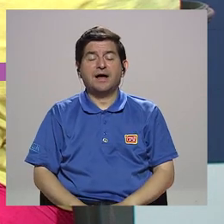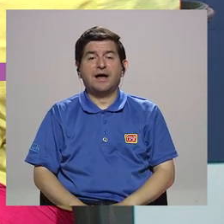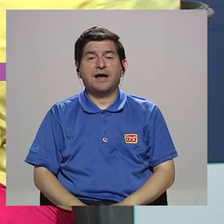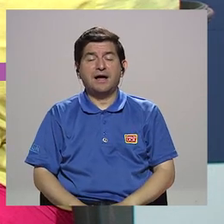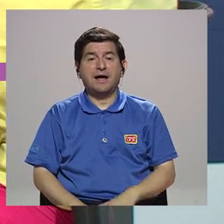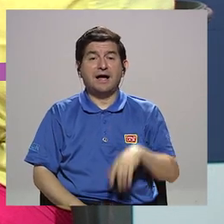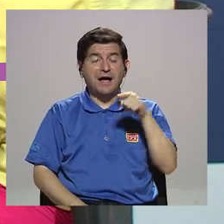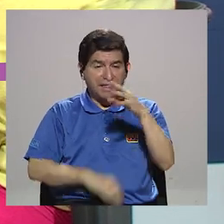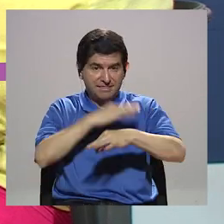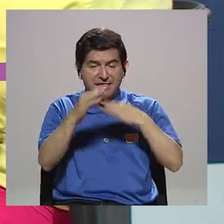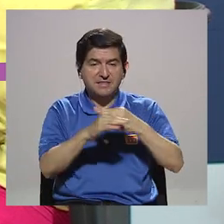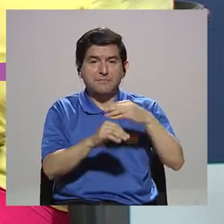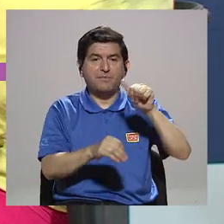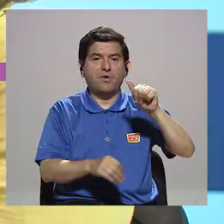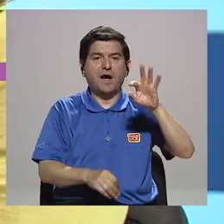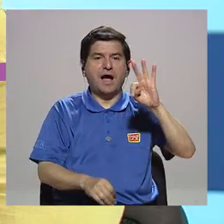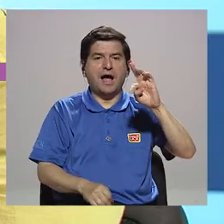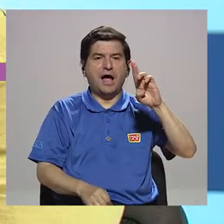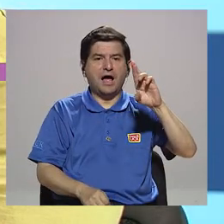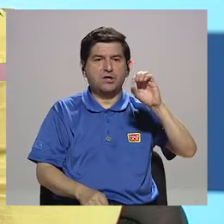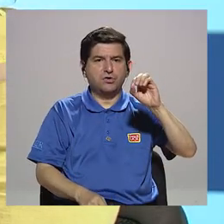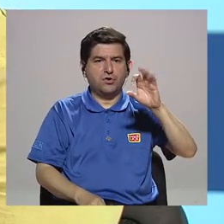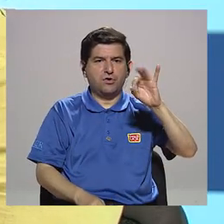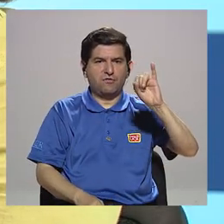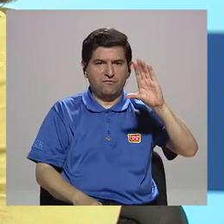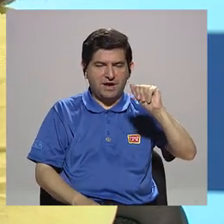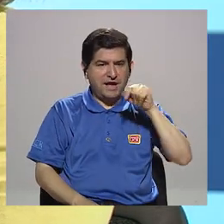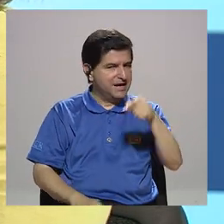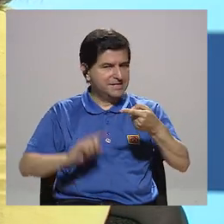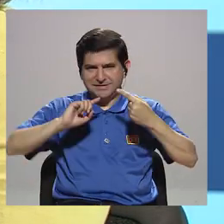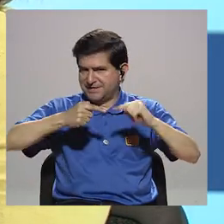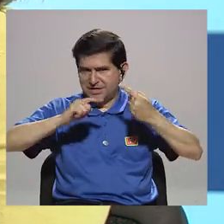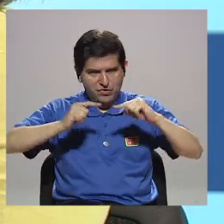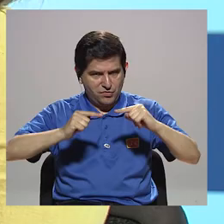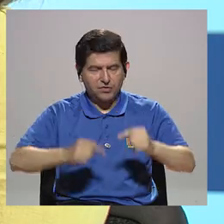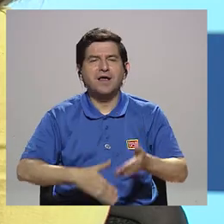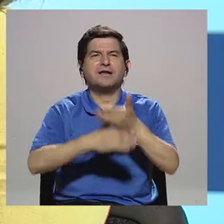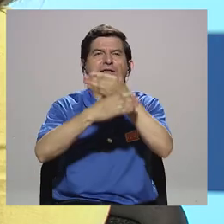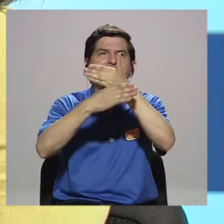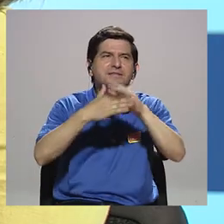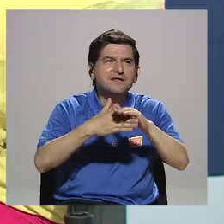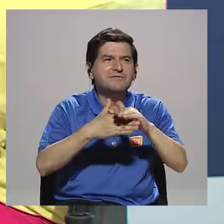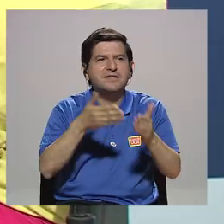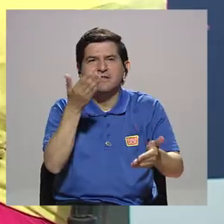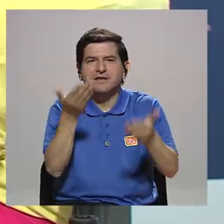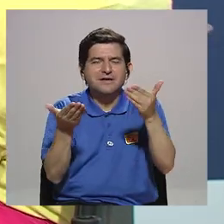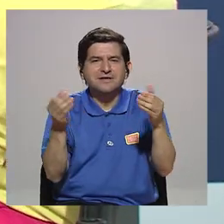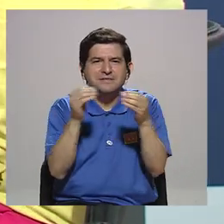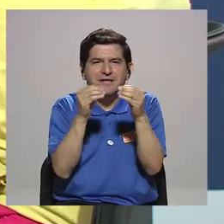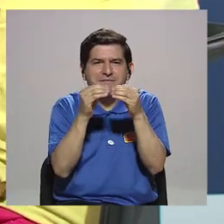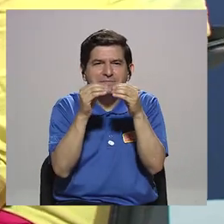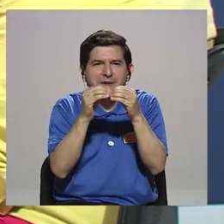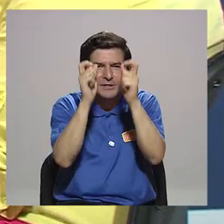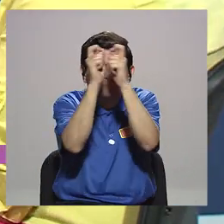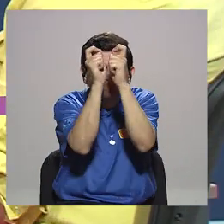Gastritis crónica atrófica. Atrófica es la que no tiene síntomas. Digamos, vamos a hacer una división